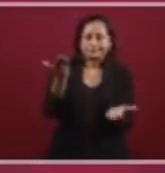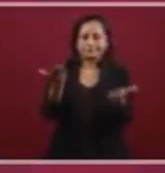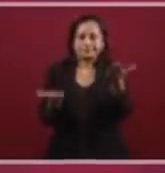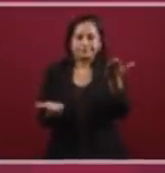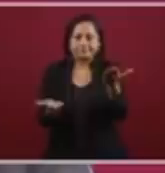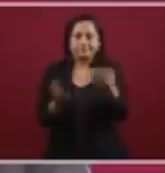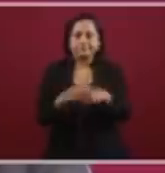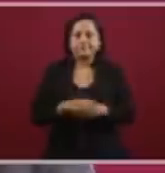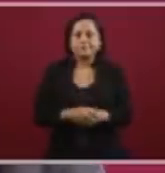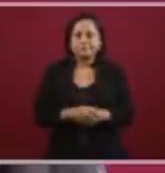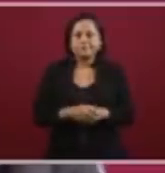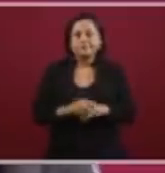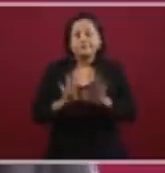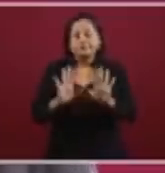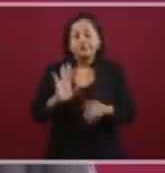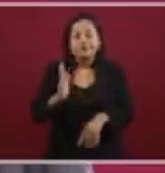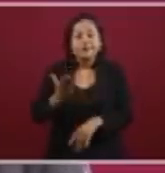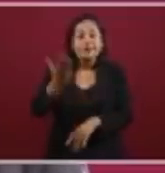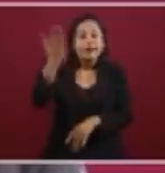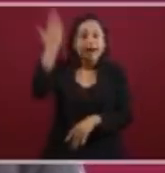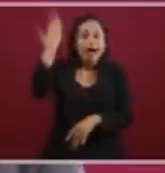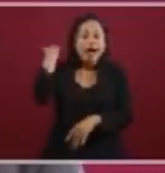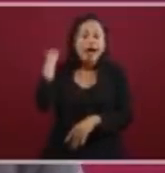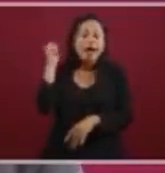supuestamente se ayudaba